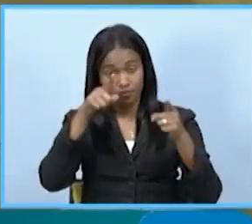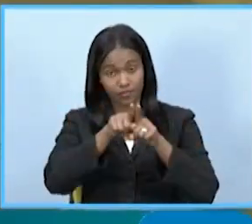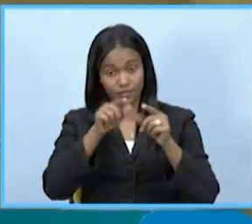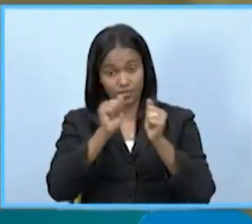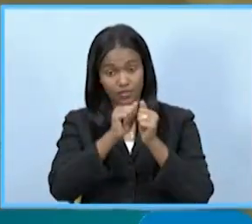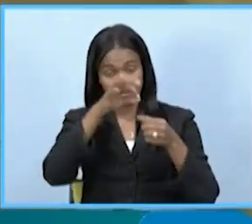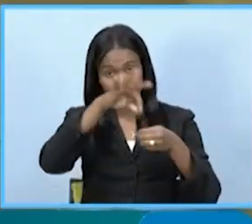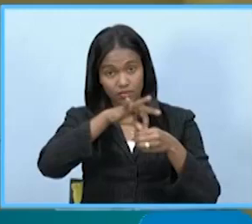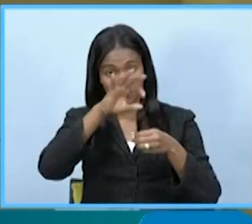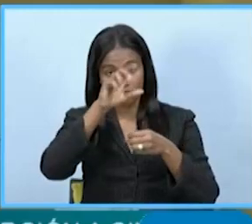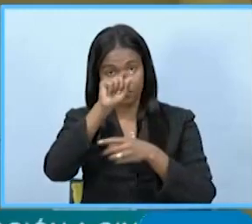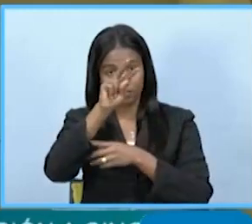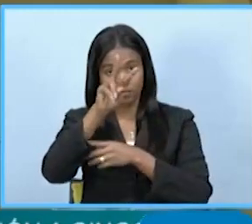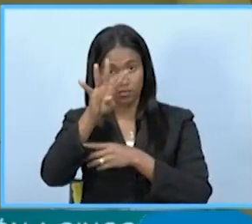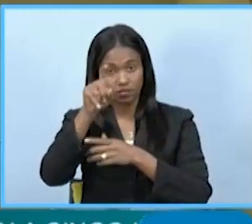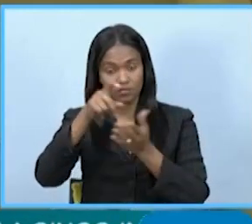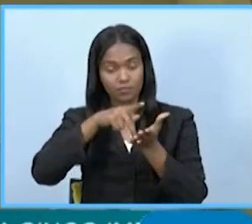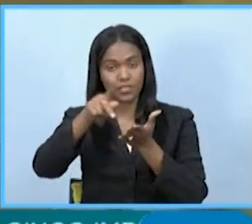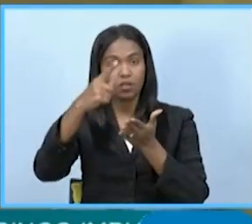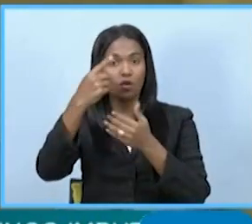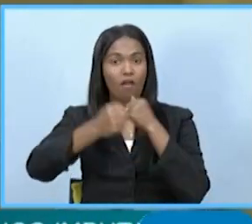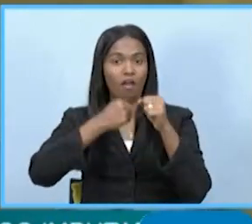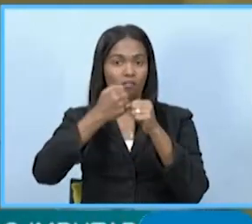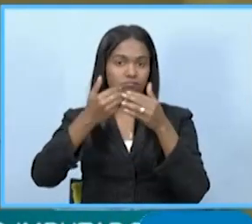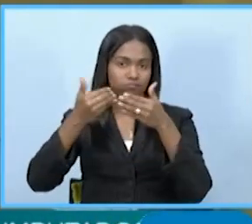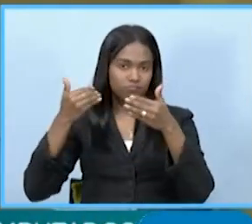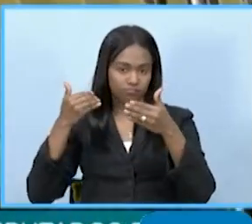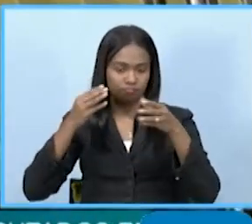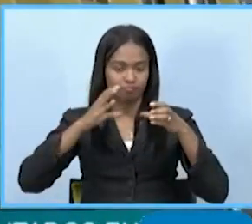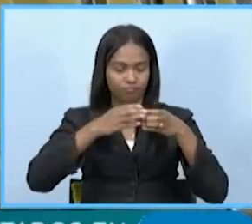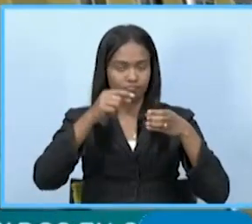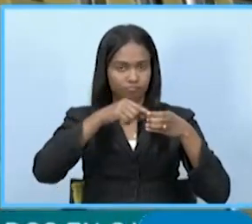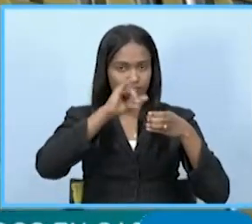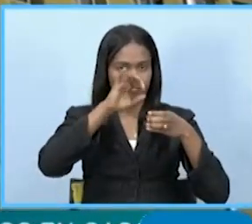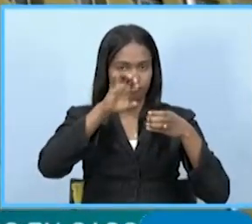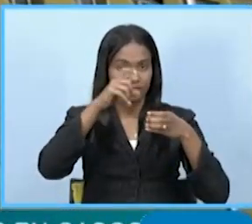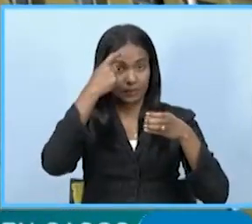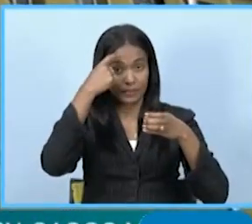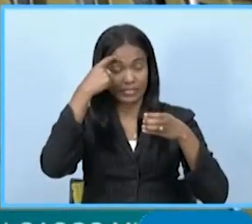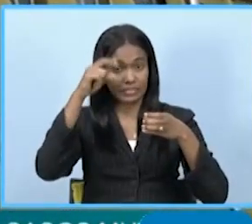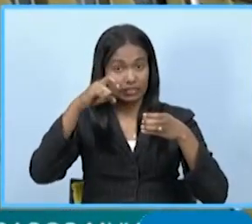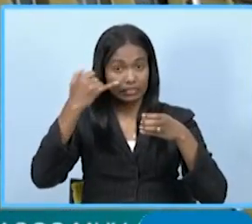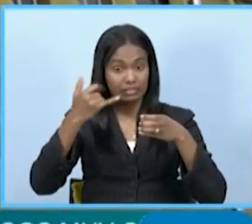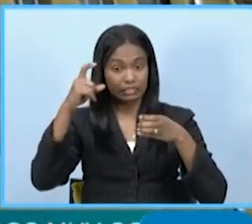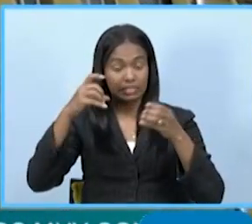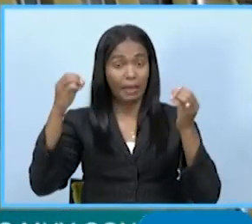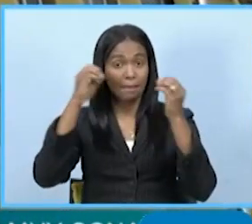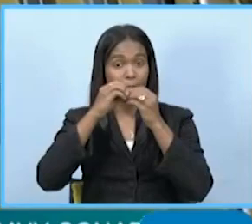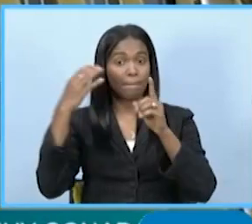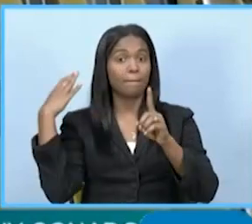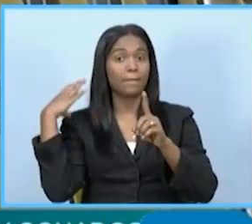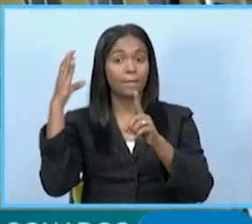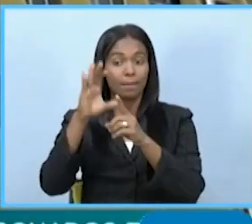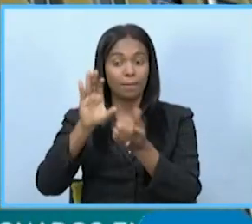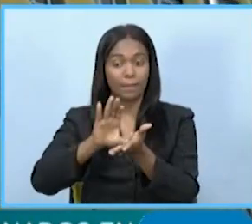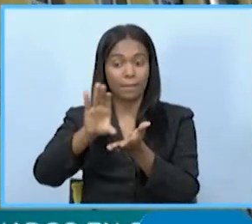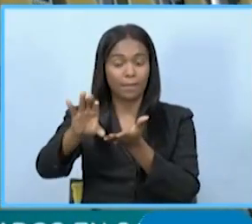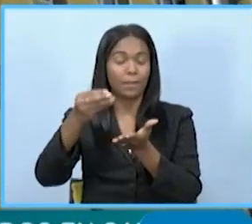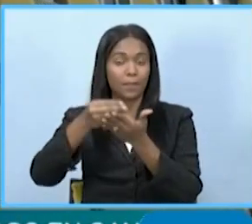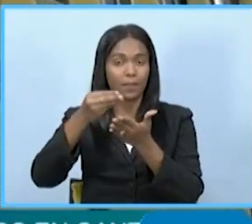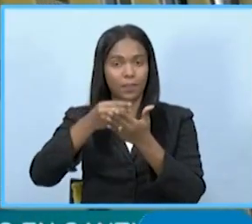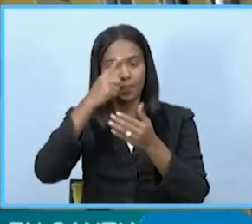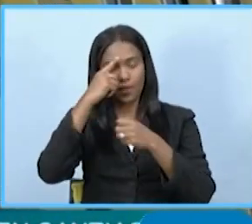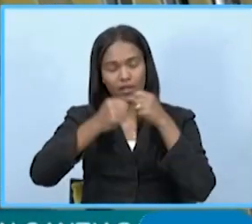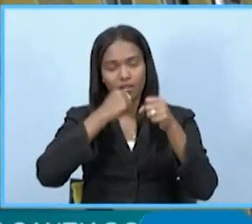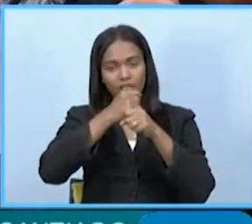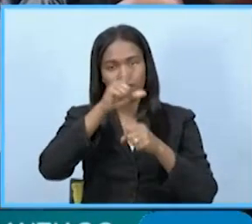del 2024 se deben pagar un año antes, la Junta Central Electoral entiende que se necesita una mayor asignación presupuestaria para